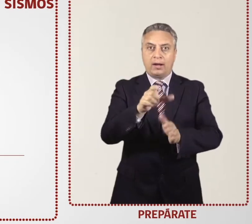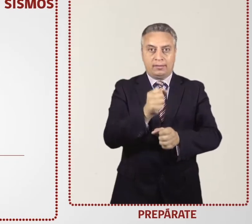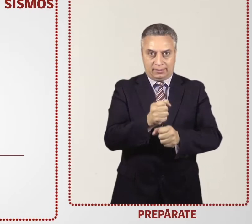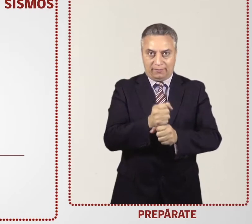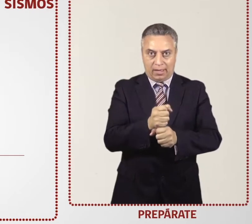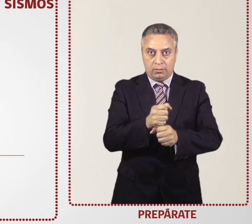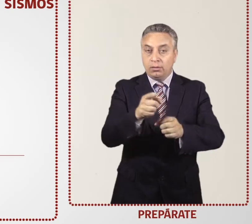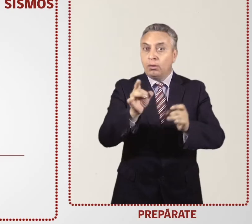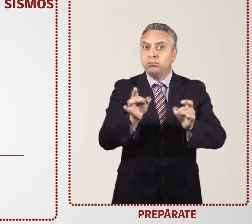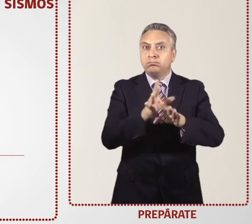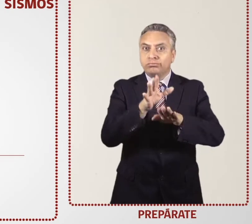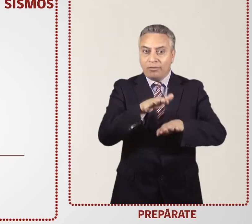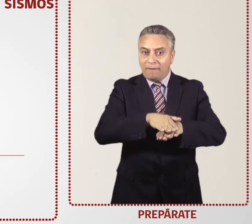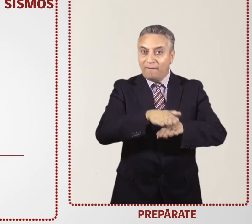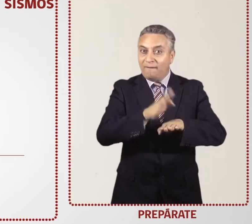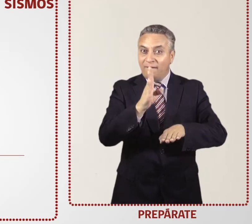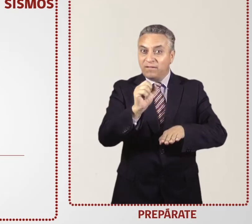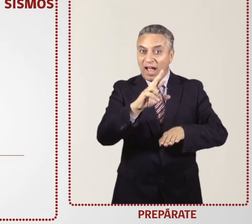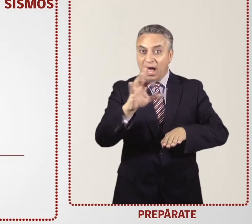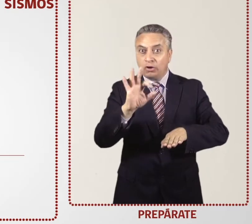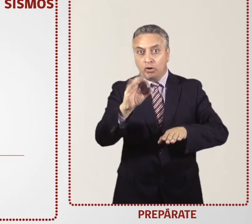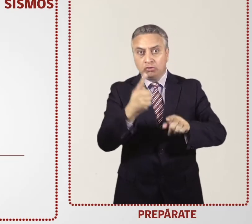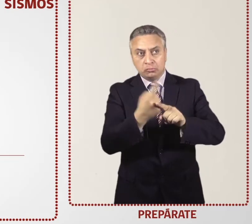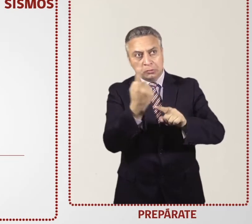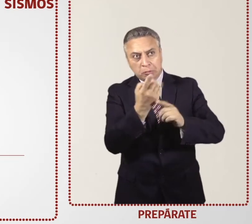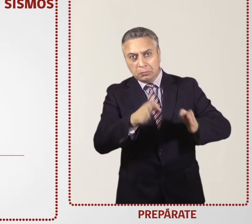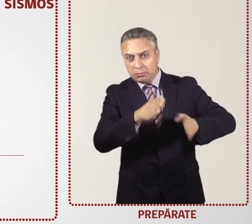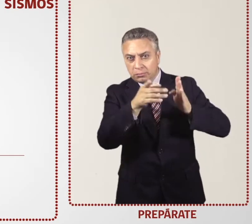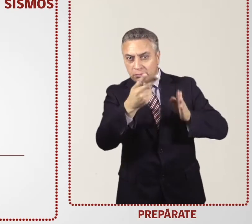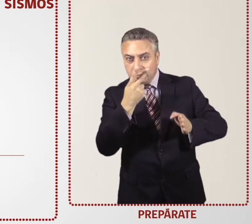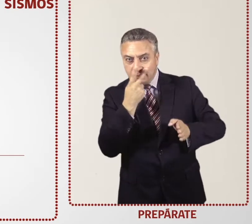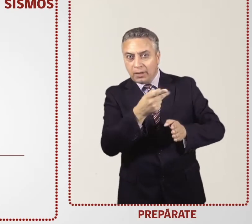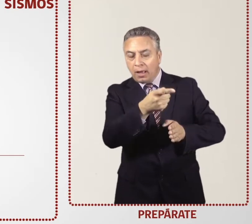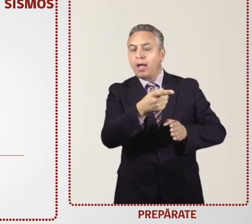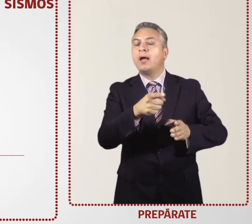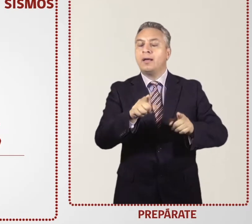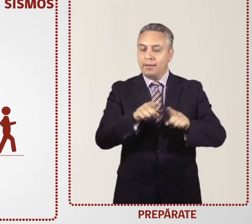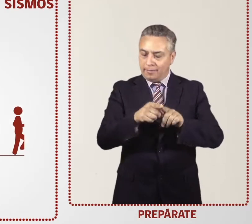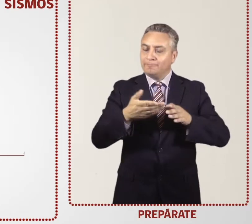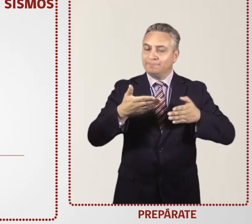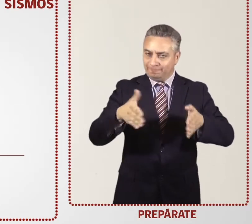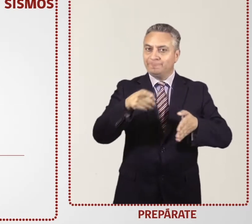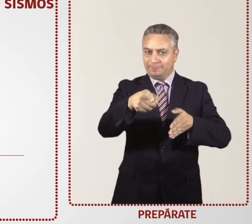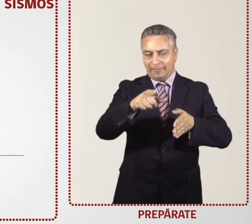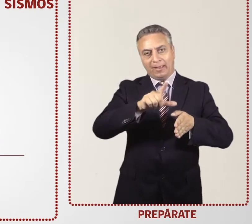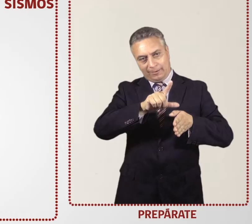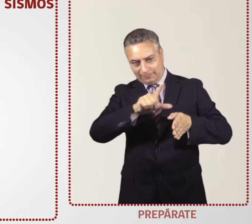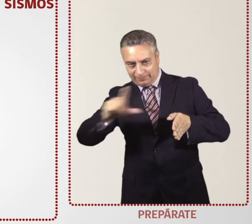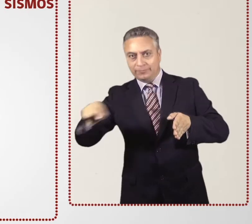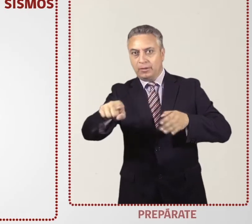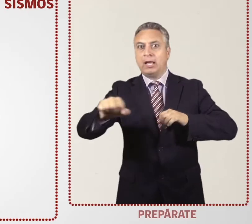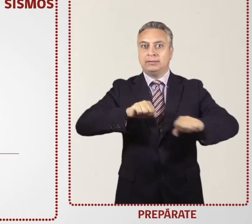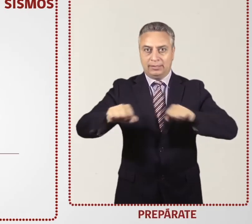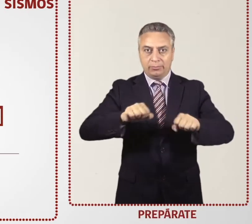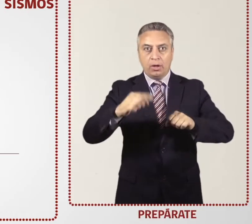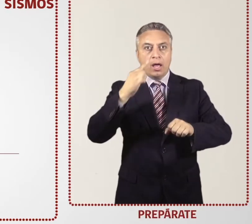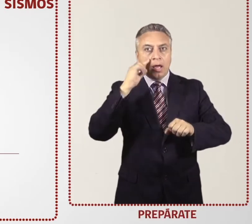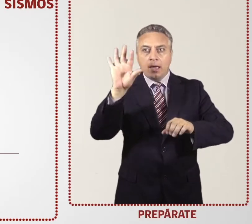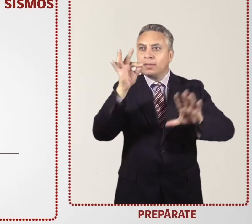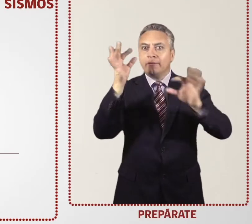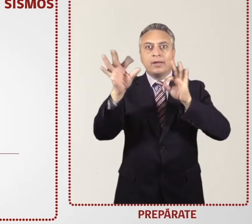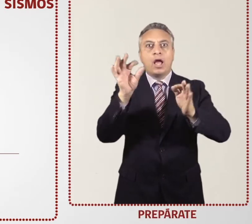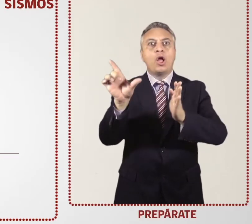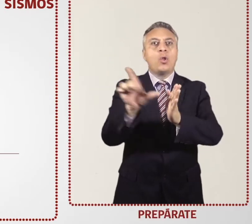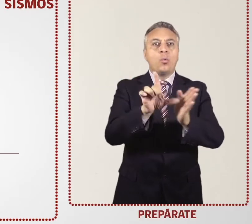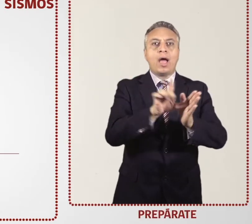de trabajo. En caso de ser adobe o autoconstrucción, debes evacuar inmediatamente durante un sismo.